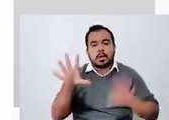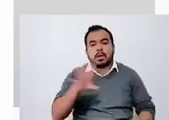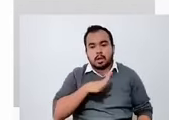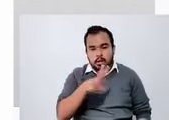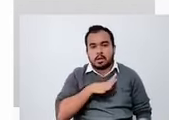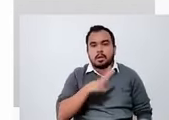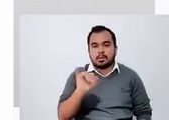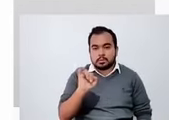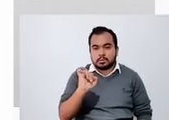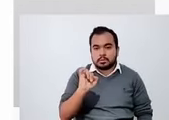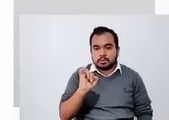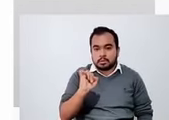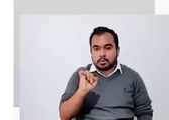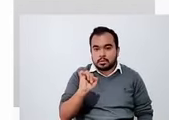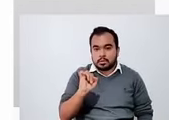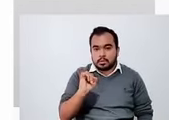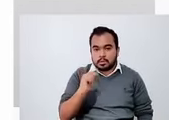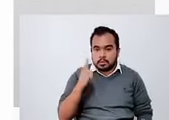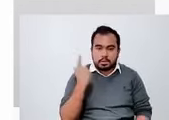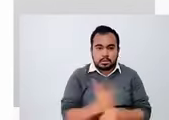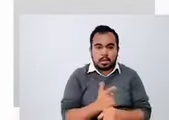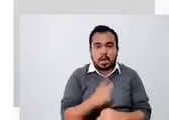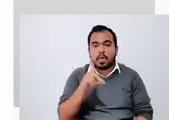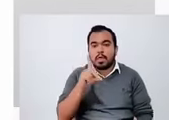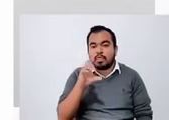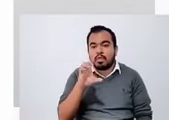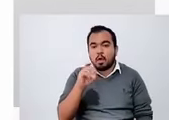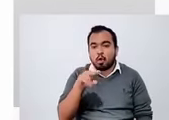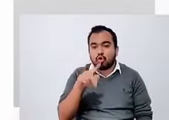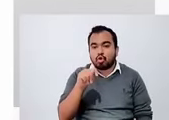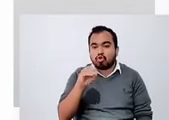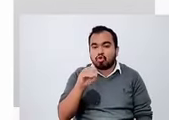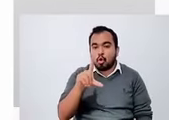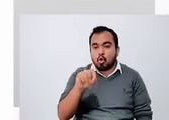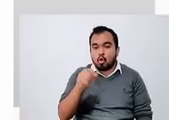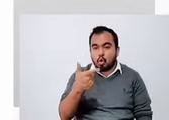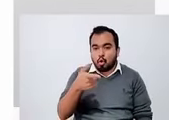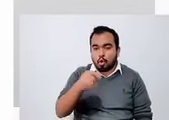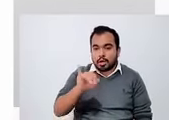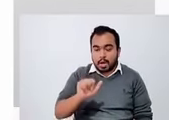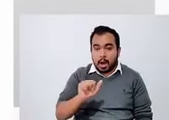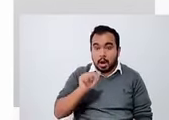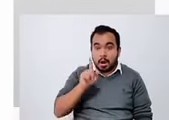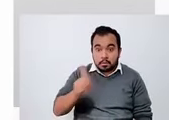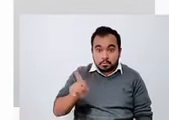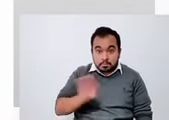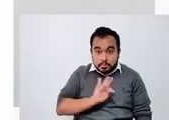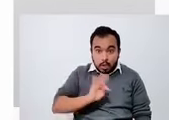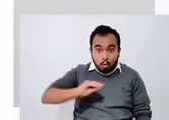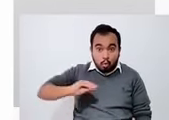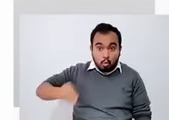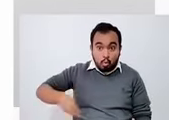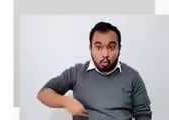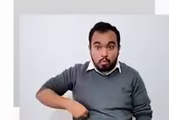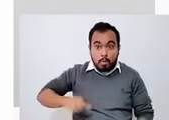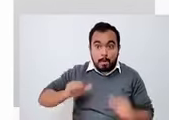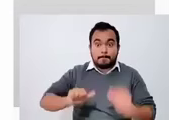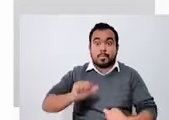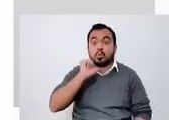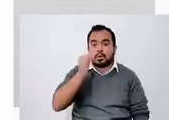deontológico se configura porque si tú infringes la presunción de inocencia, no debería haber una